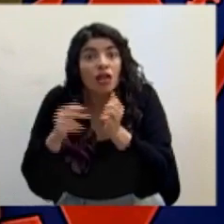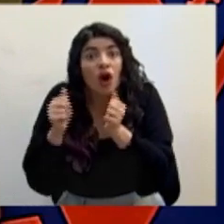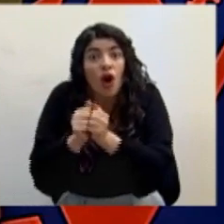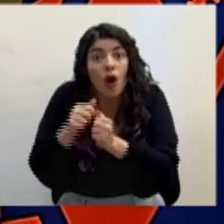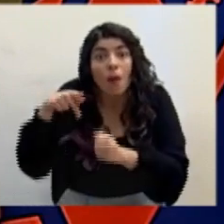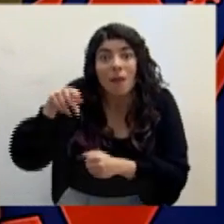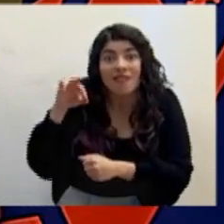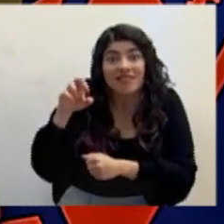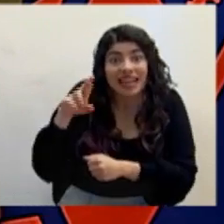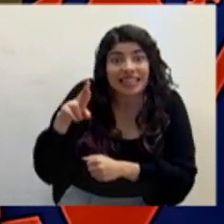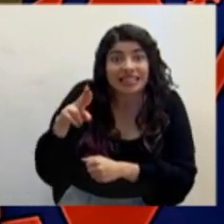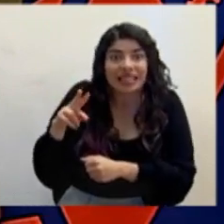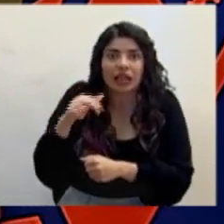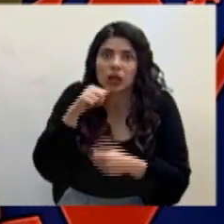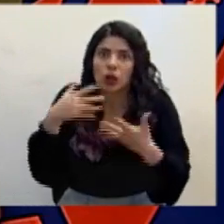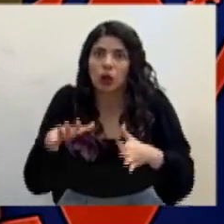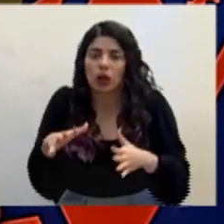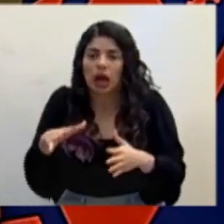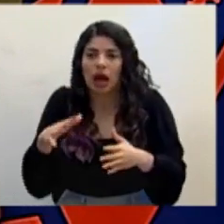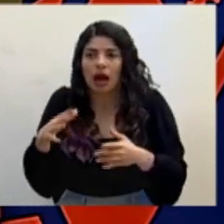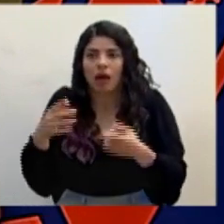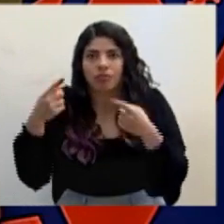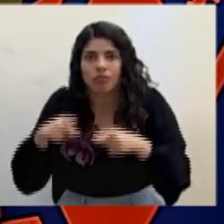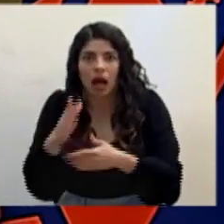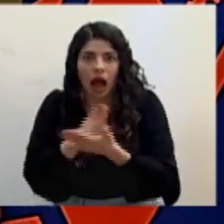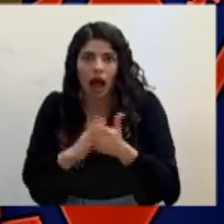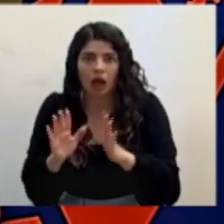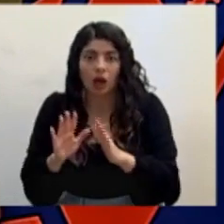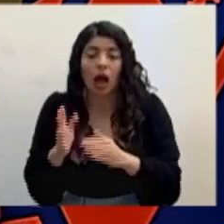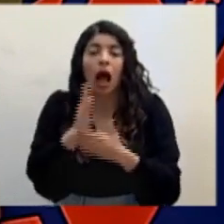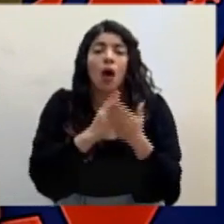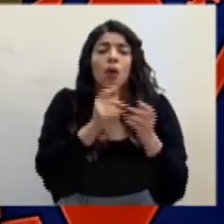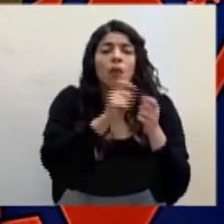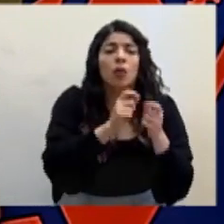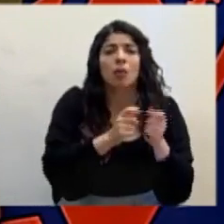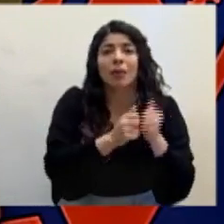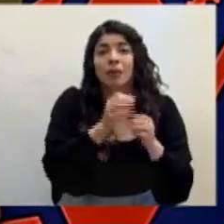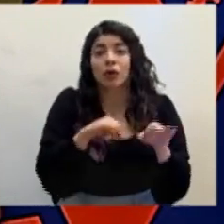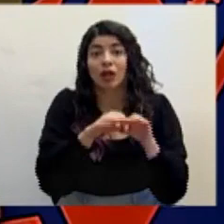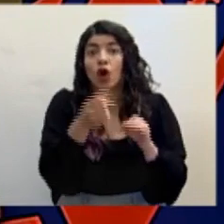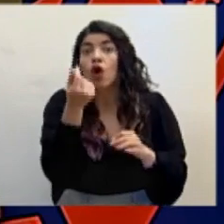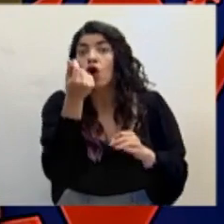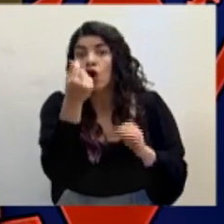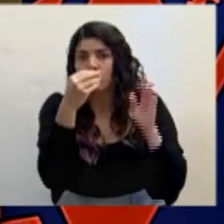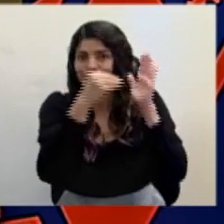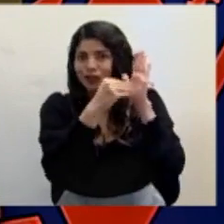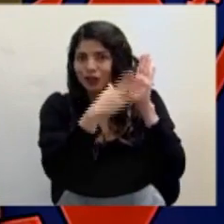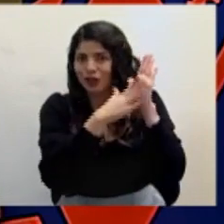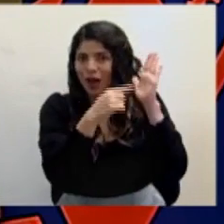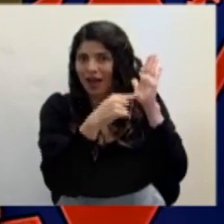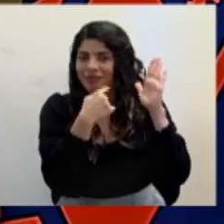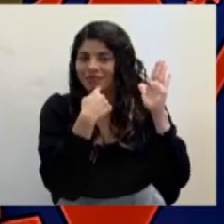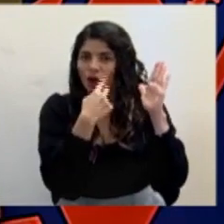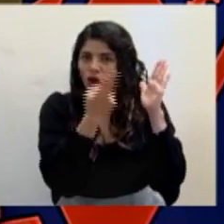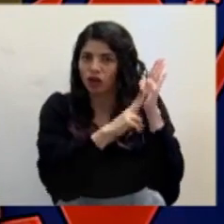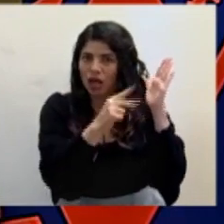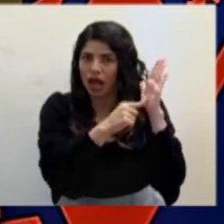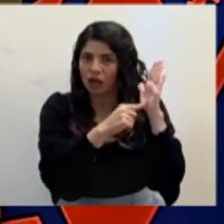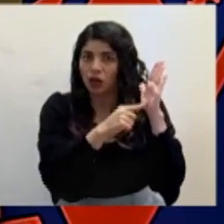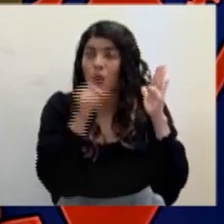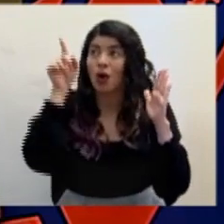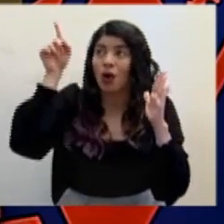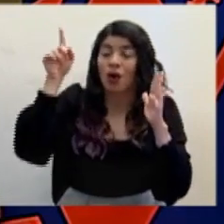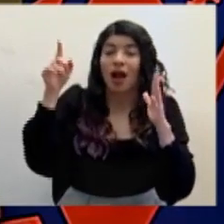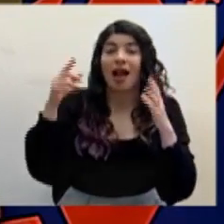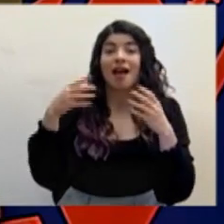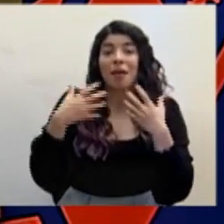Pfizer. Respecto de los aspectos más esenciales, el costo es uno de ellos. La